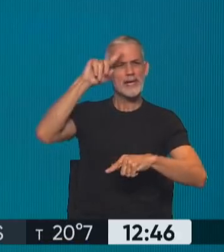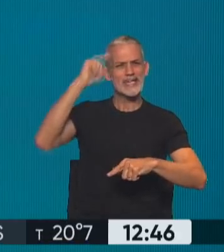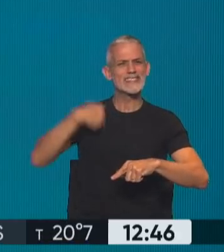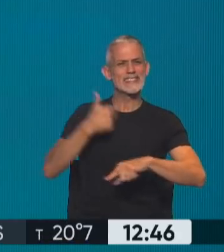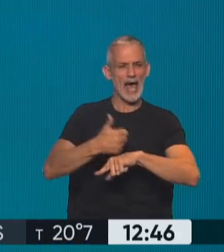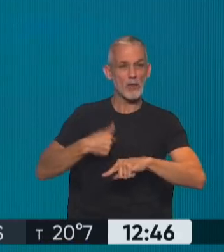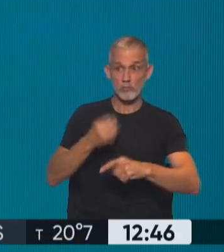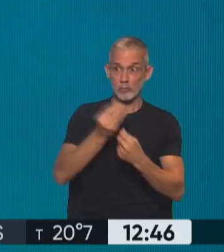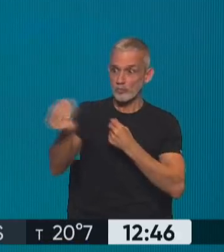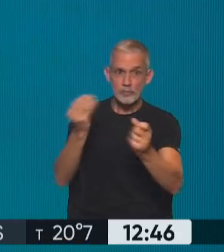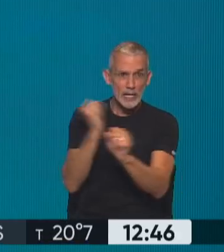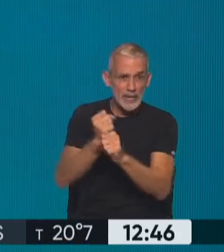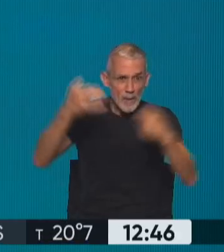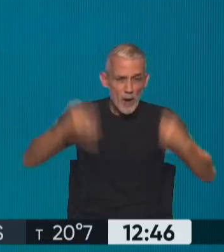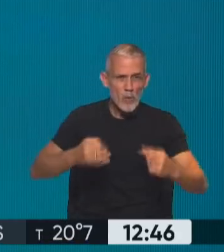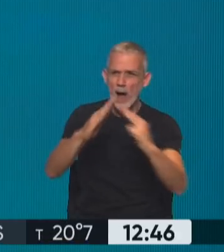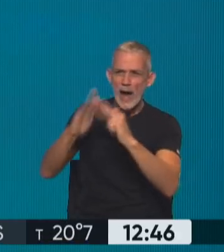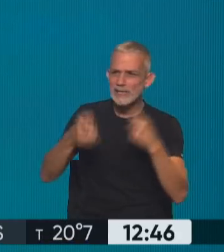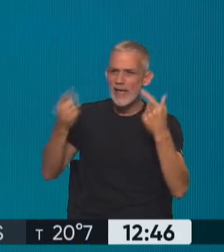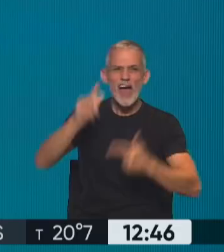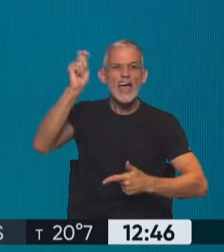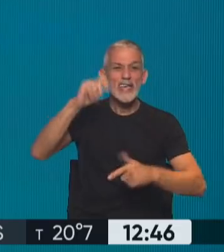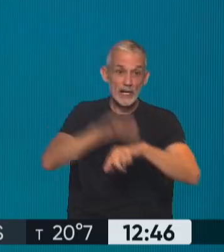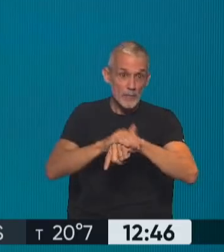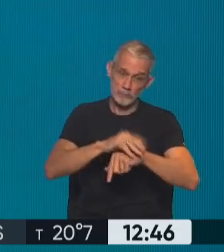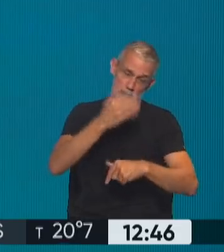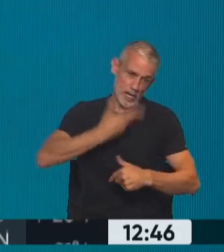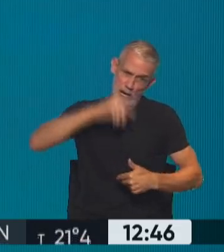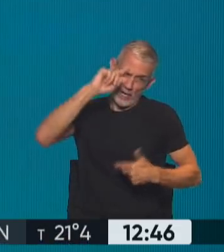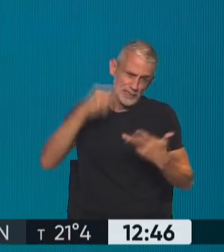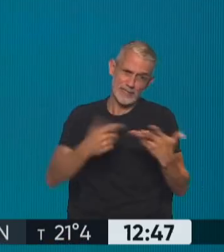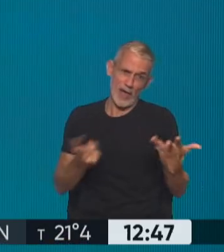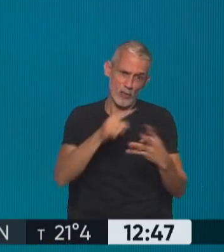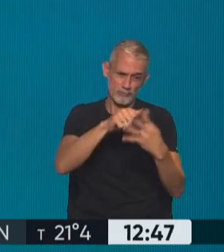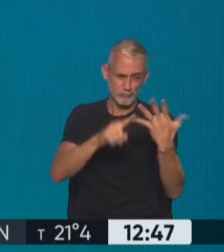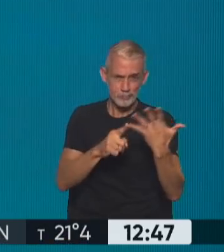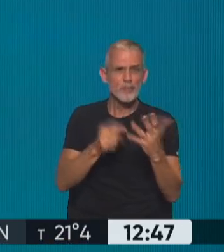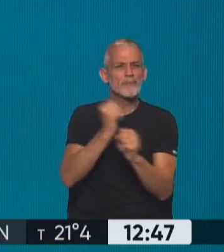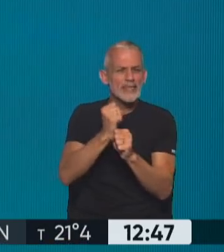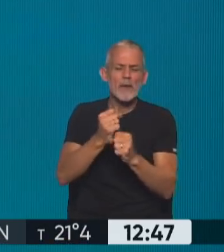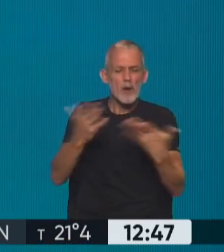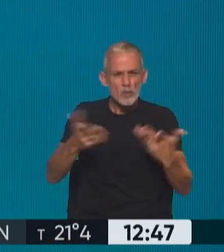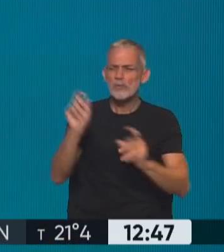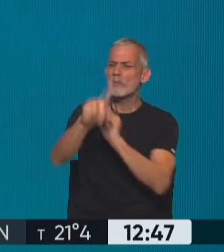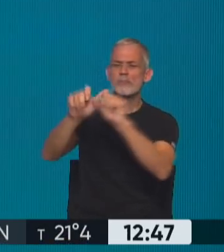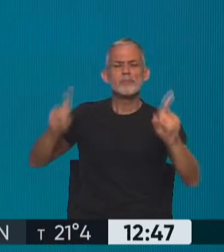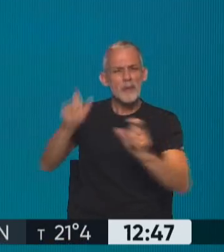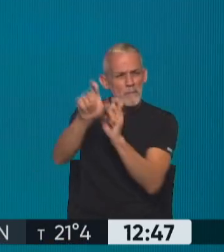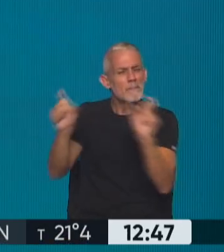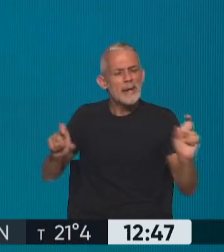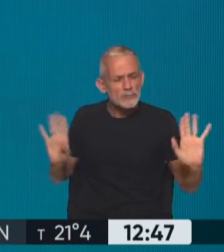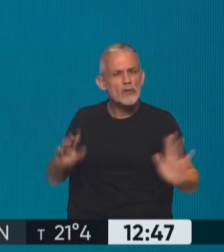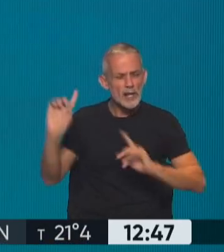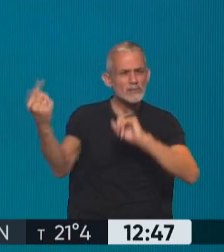trabajo digno, sobre el acceso a una vivienda. El Estado era responsable, más allá de, obviamente, el trabajo y los méritos que cada persona, que